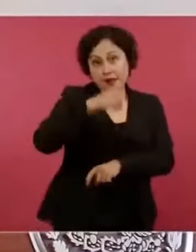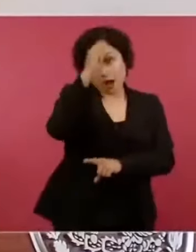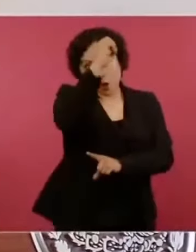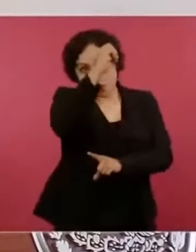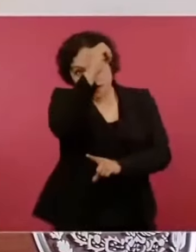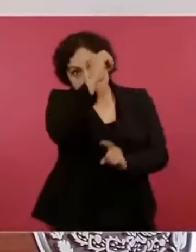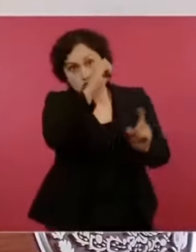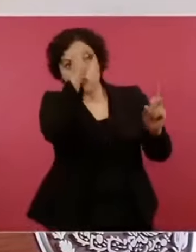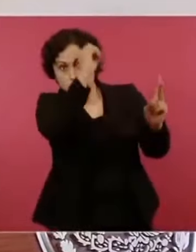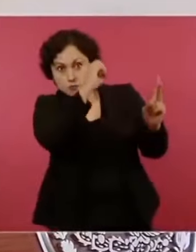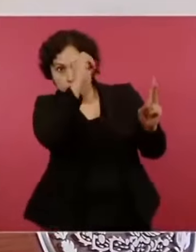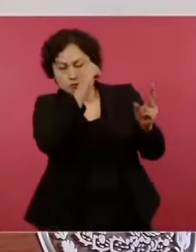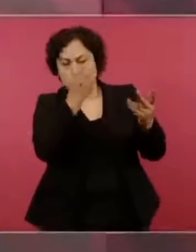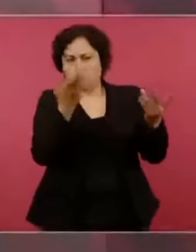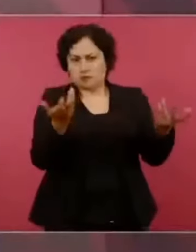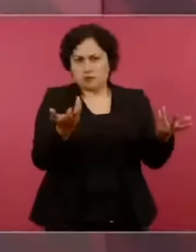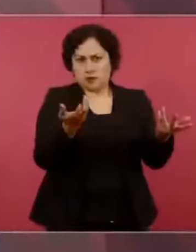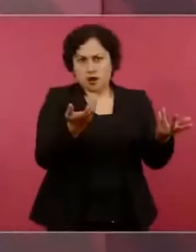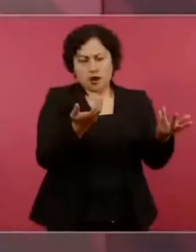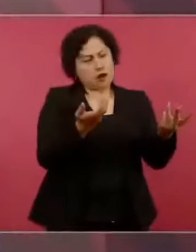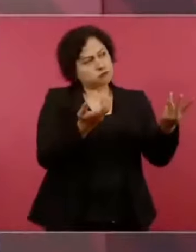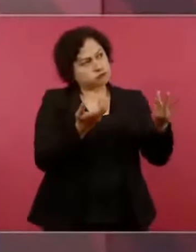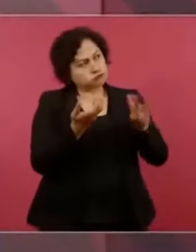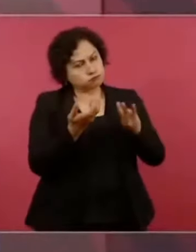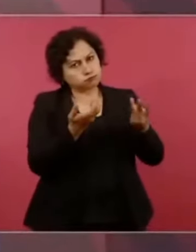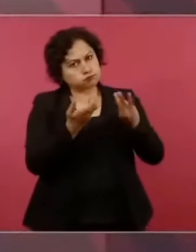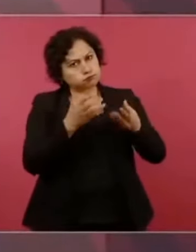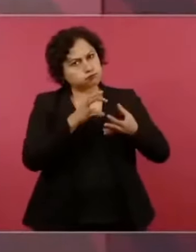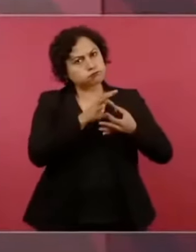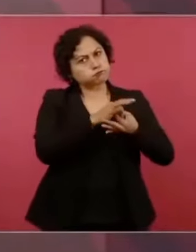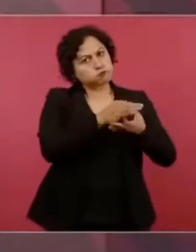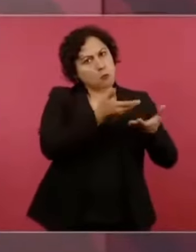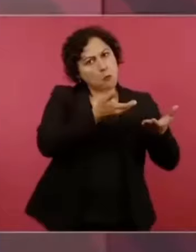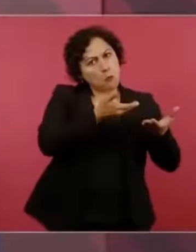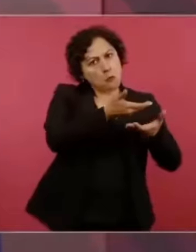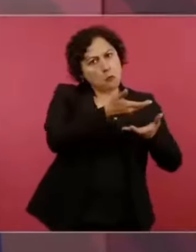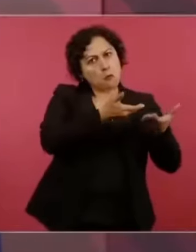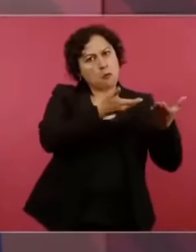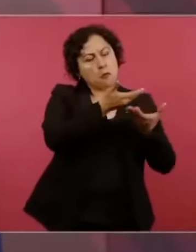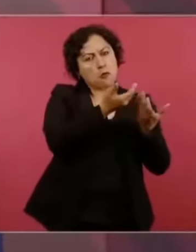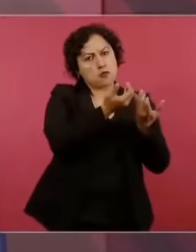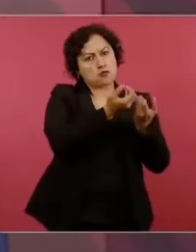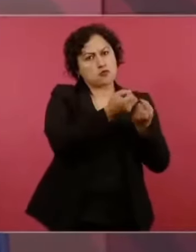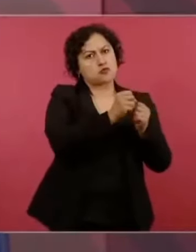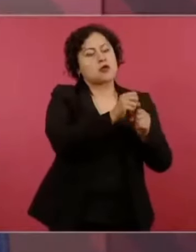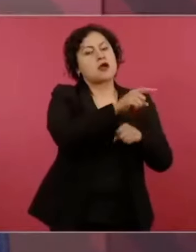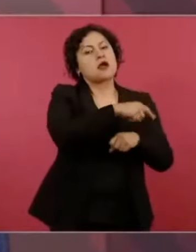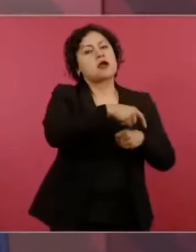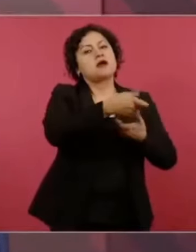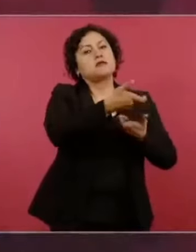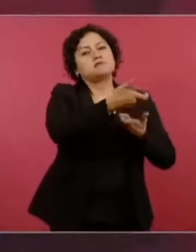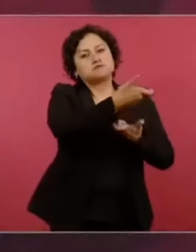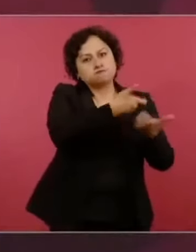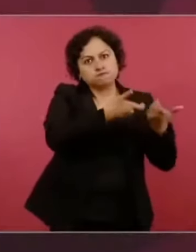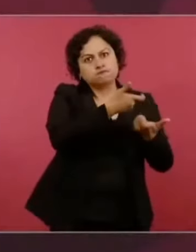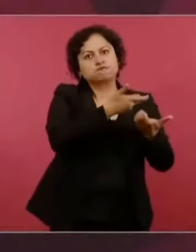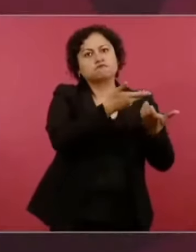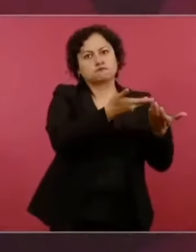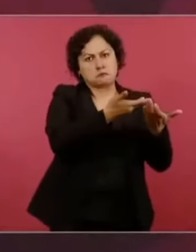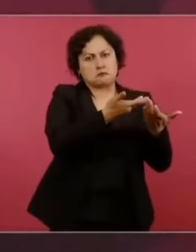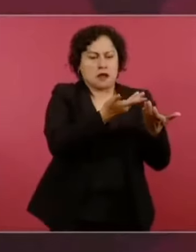somos socios económicos, comerciales, somos vecinos y